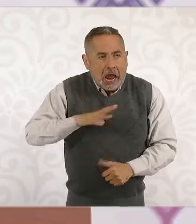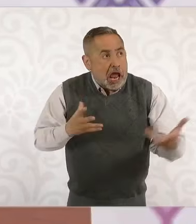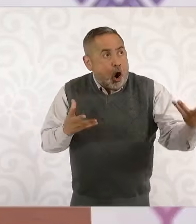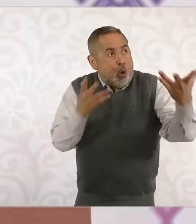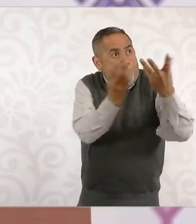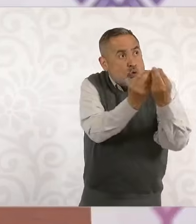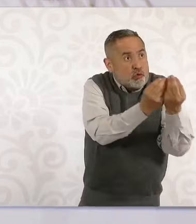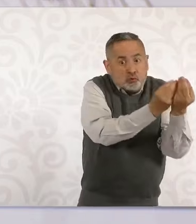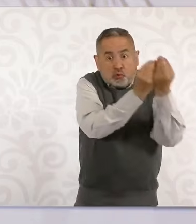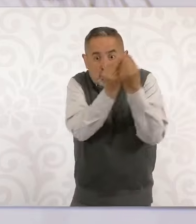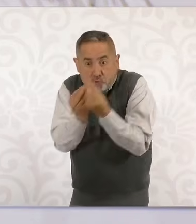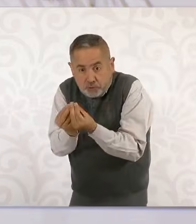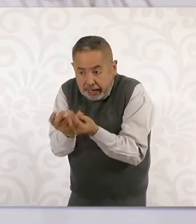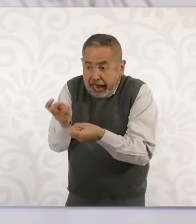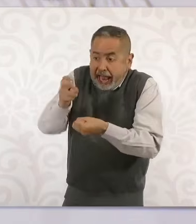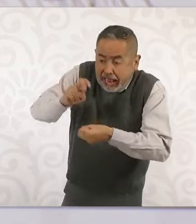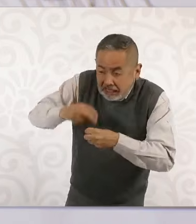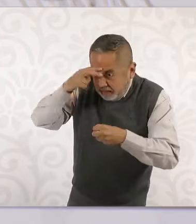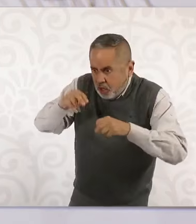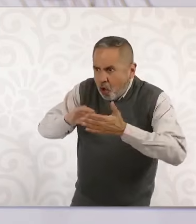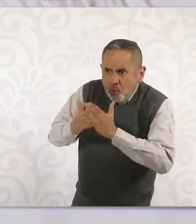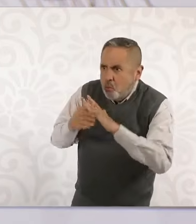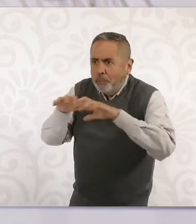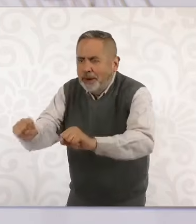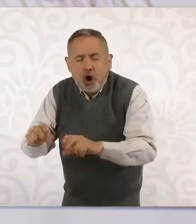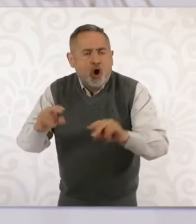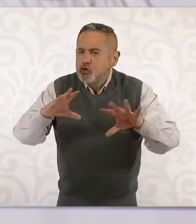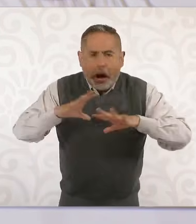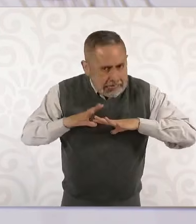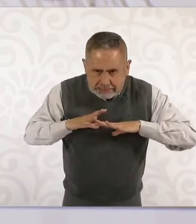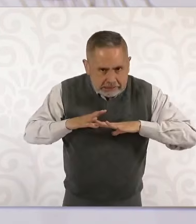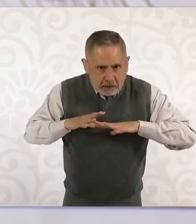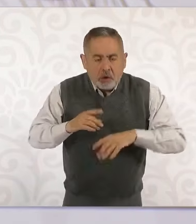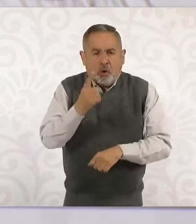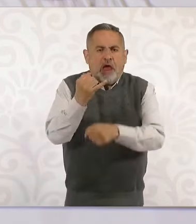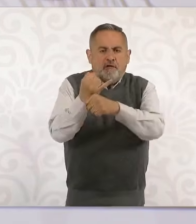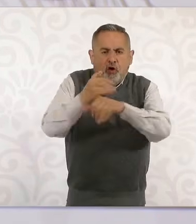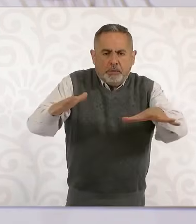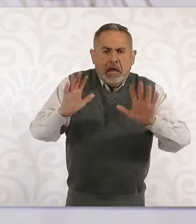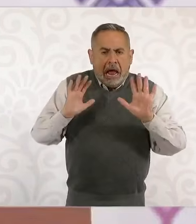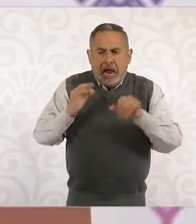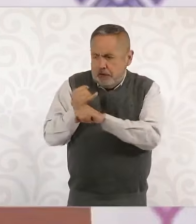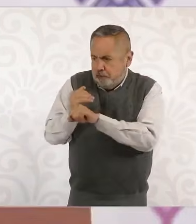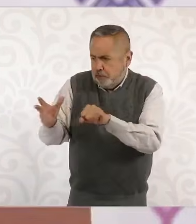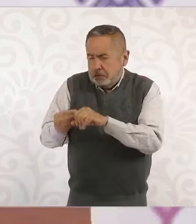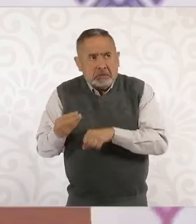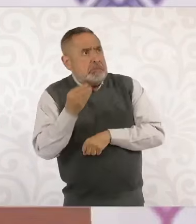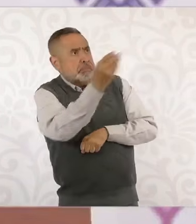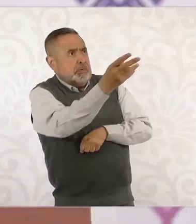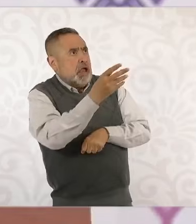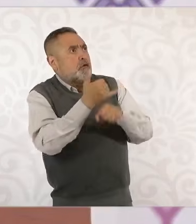Lo que hay es información que puede proveer alguna agencia de los